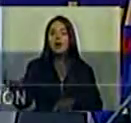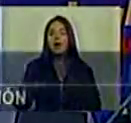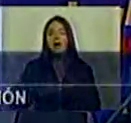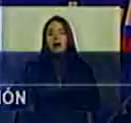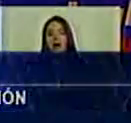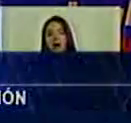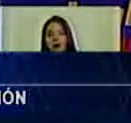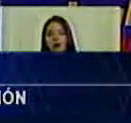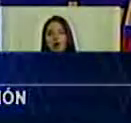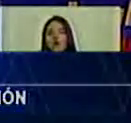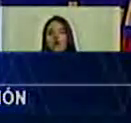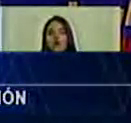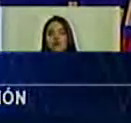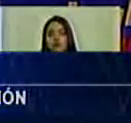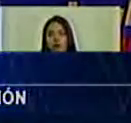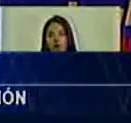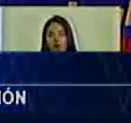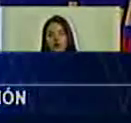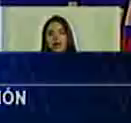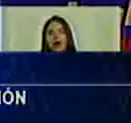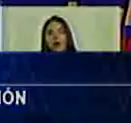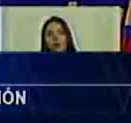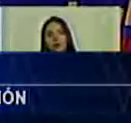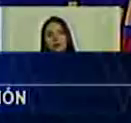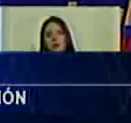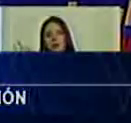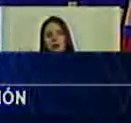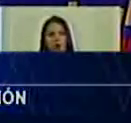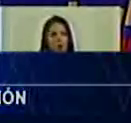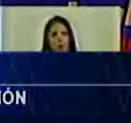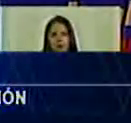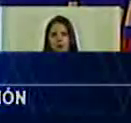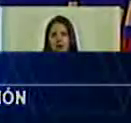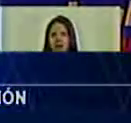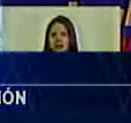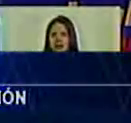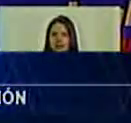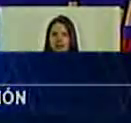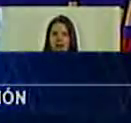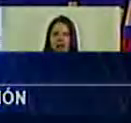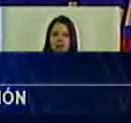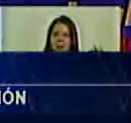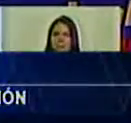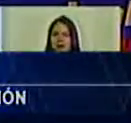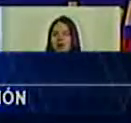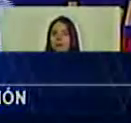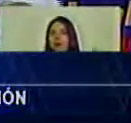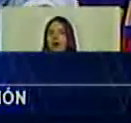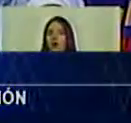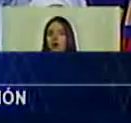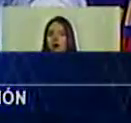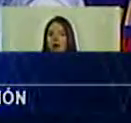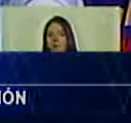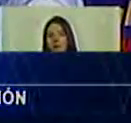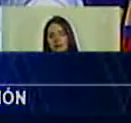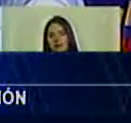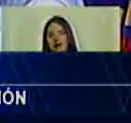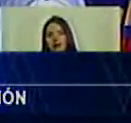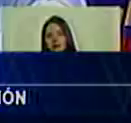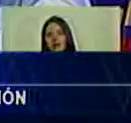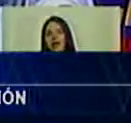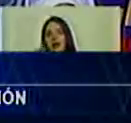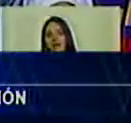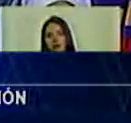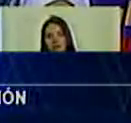alcaldesas, vota más gente de la gente que vota en Chile para escoger al presidente de la República. Esos son los números, esa es la